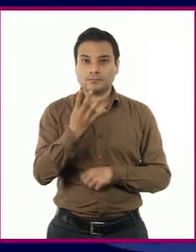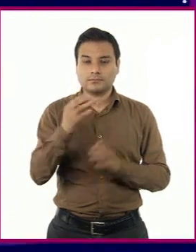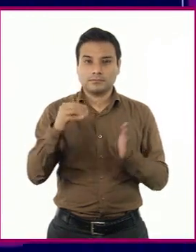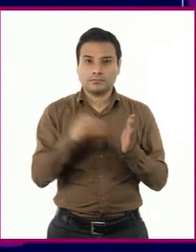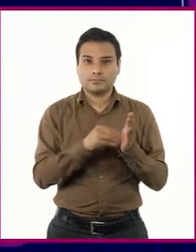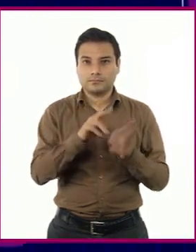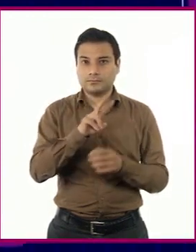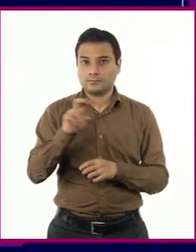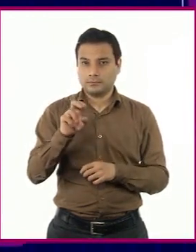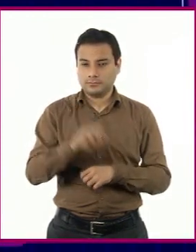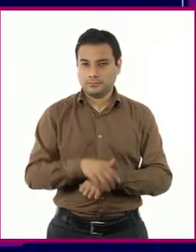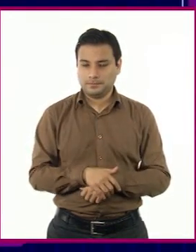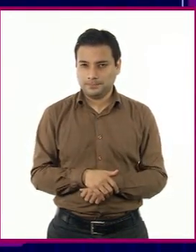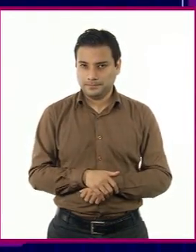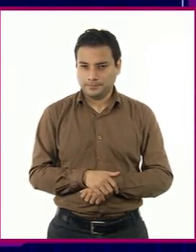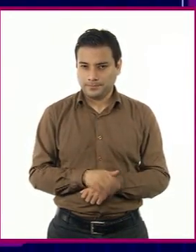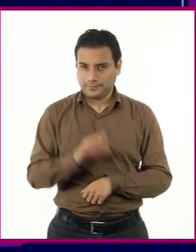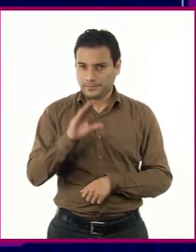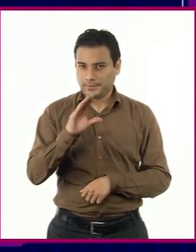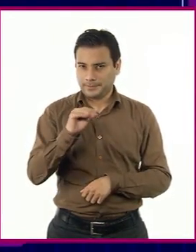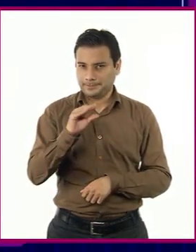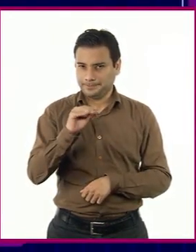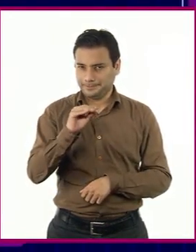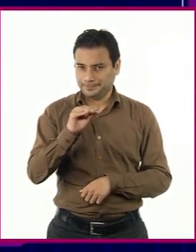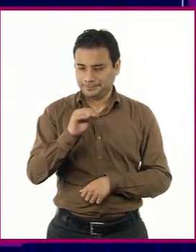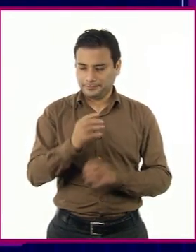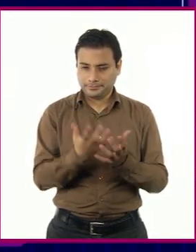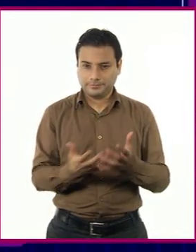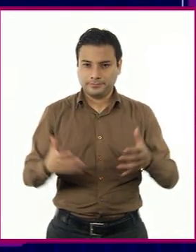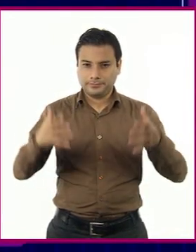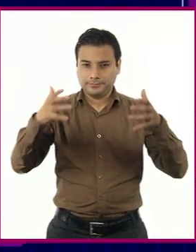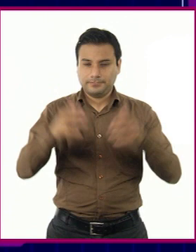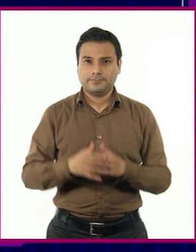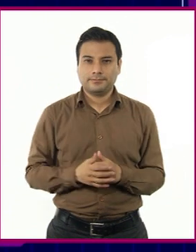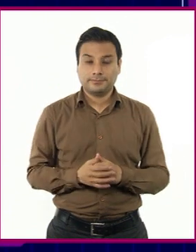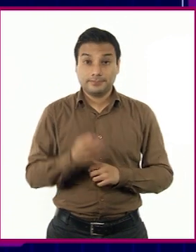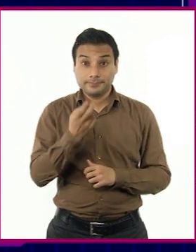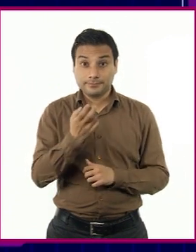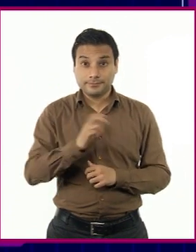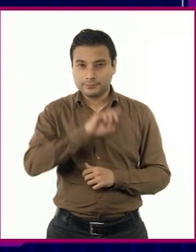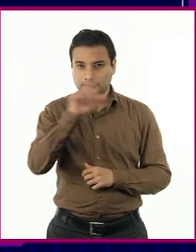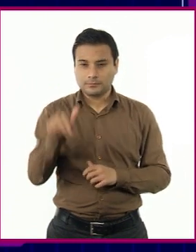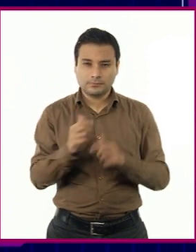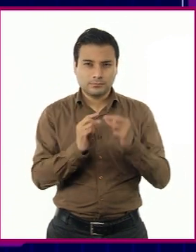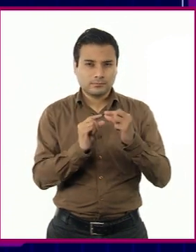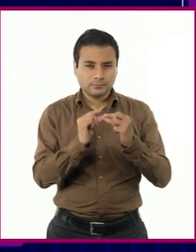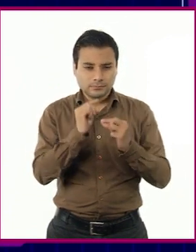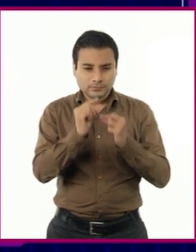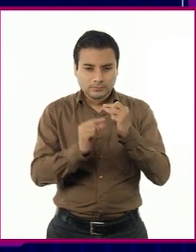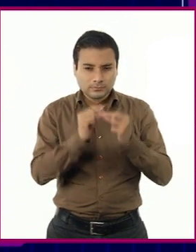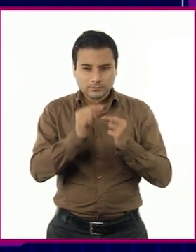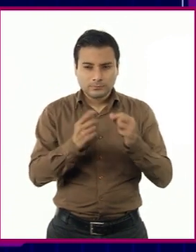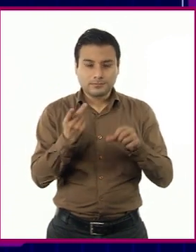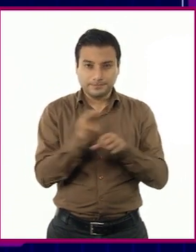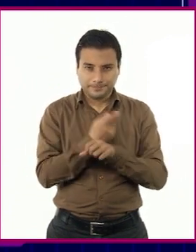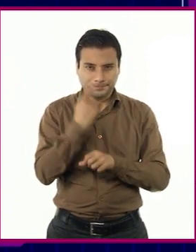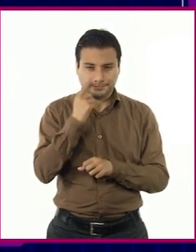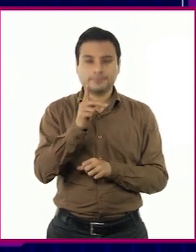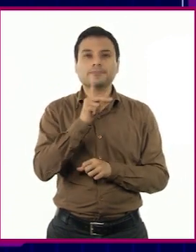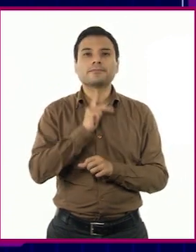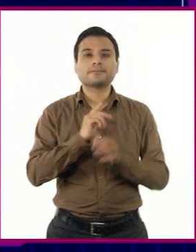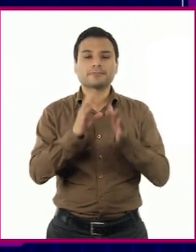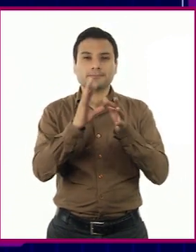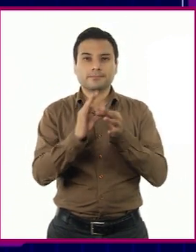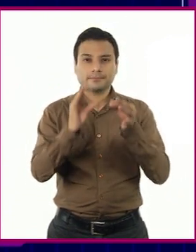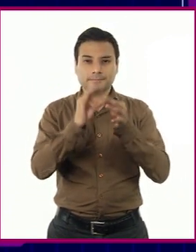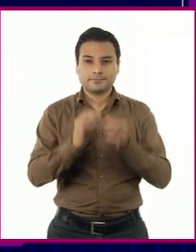barriles. El efecto Cantarell se hizo sentir rápidamente con base en los datos proporcionados por Pemex. Se sabe